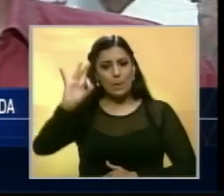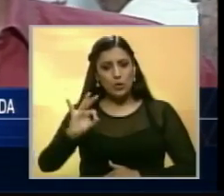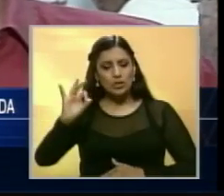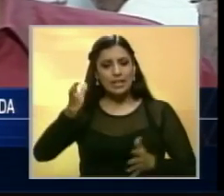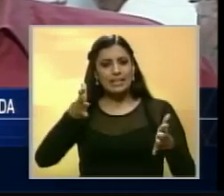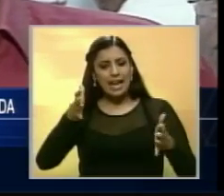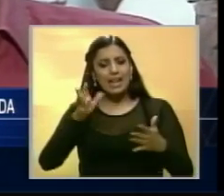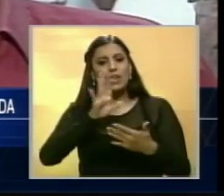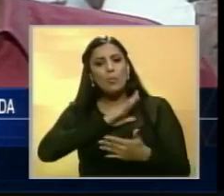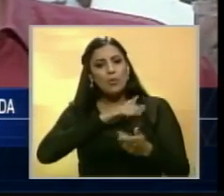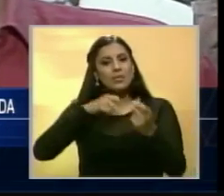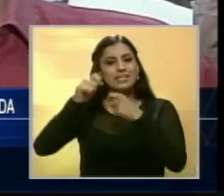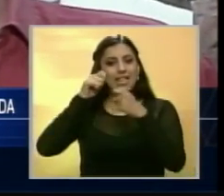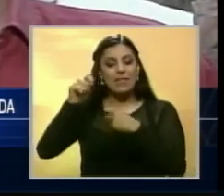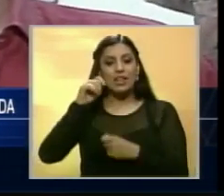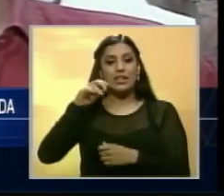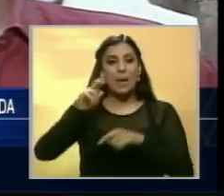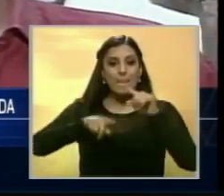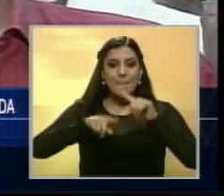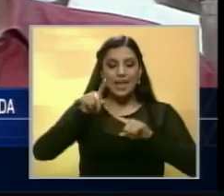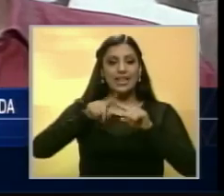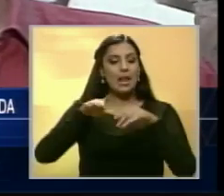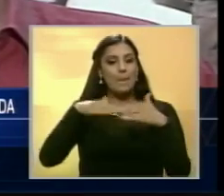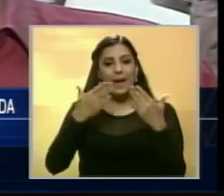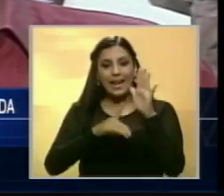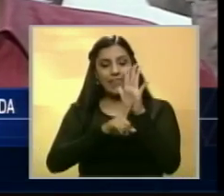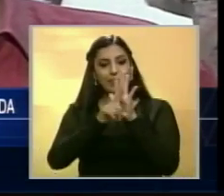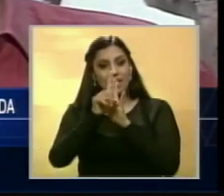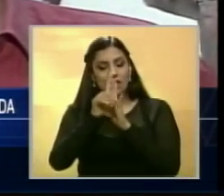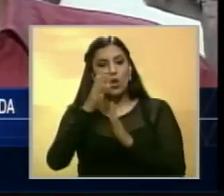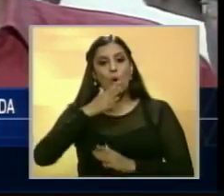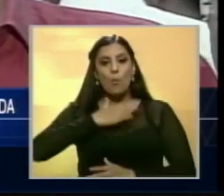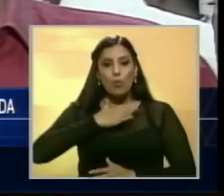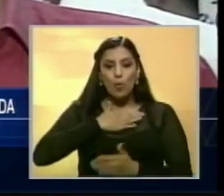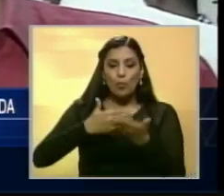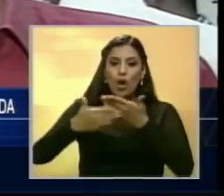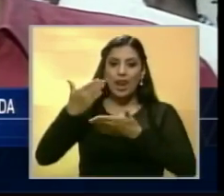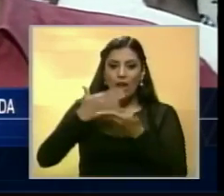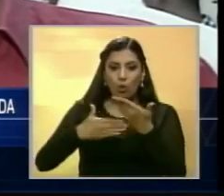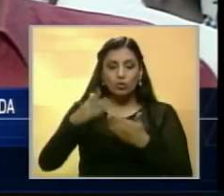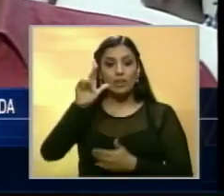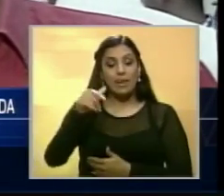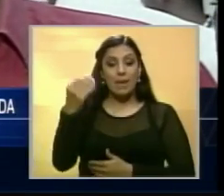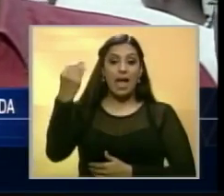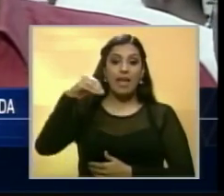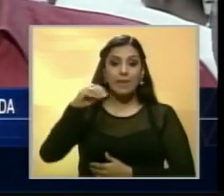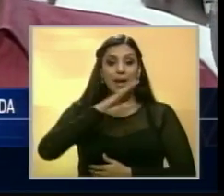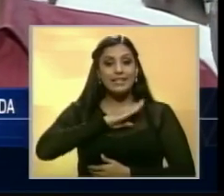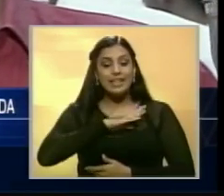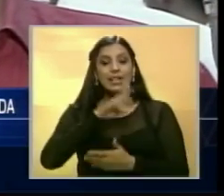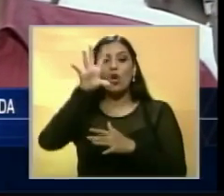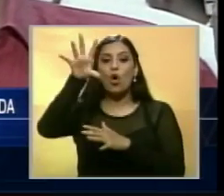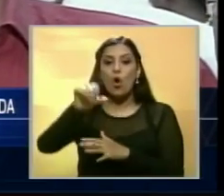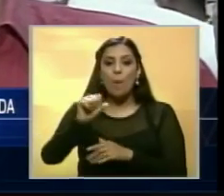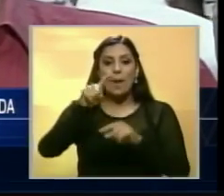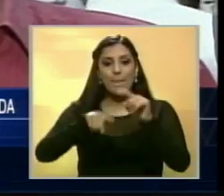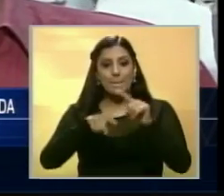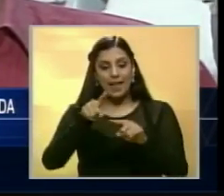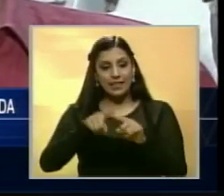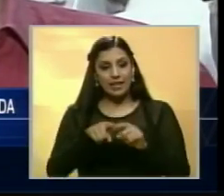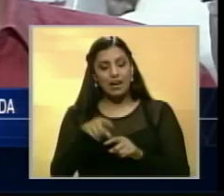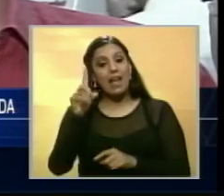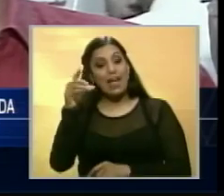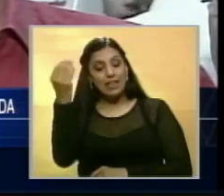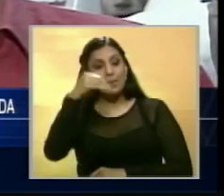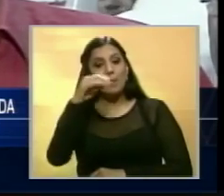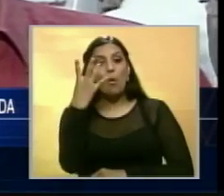las ganancias de la exportación de sus productos para desarrollar sus propios negocios y además para que tengan acceso a la materia prima.